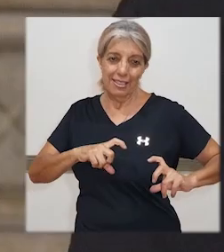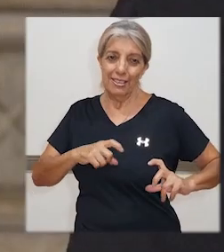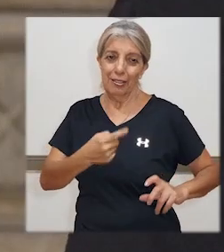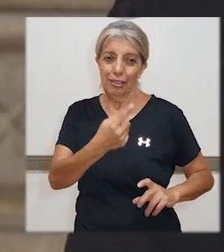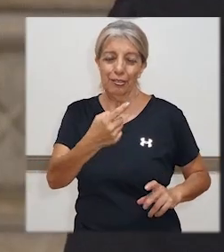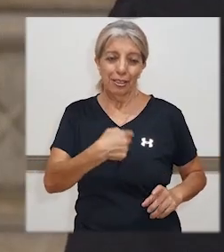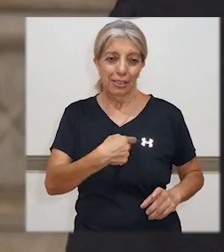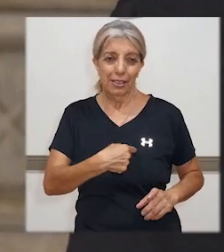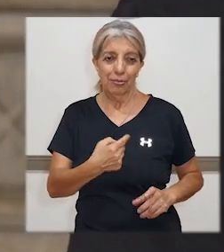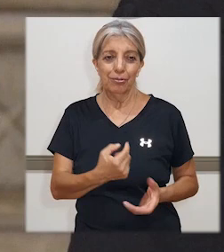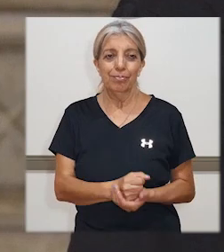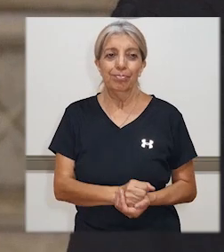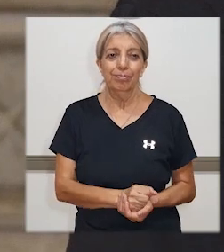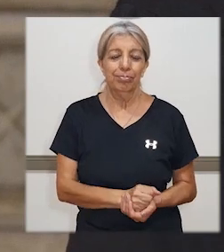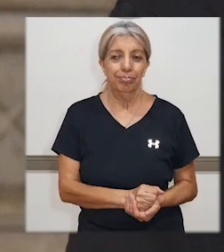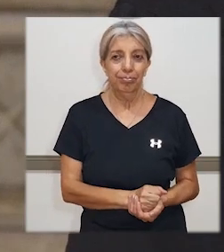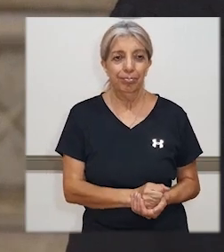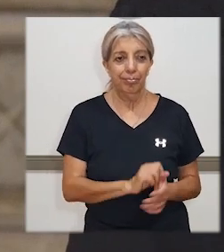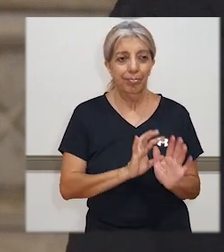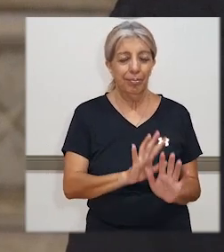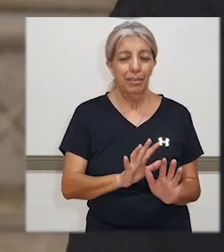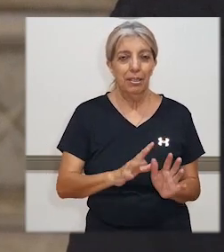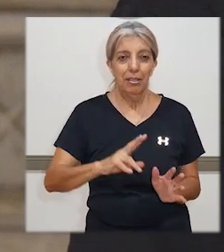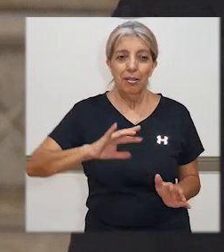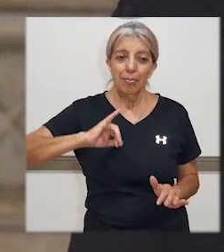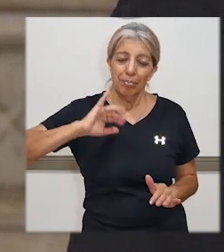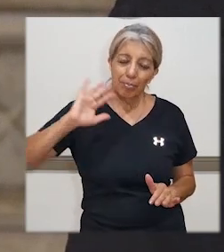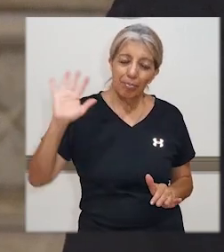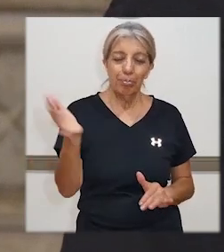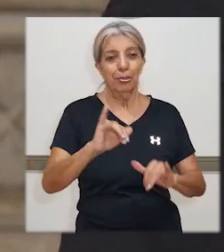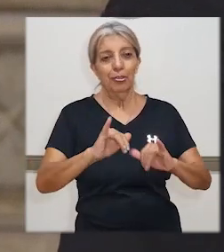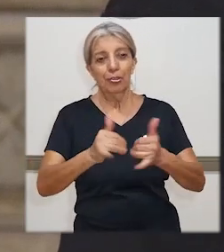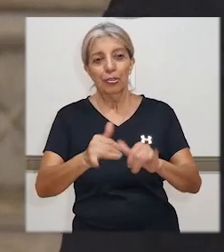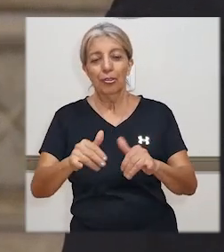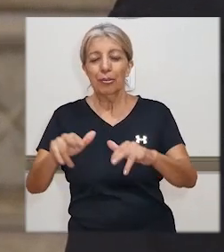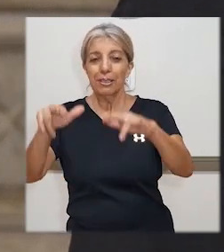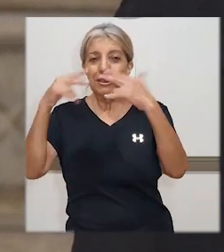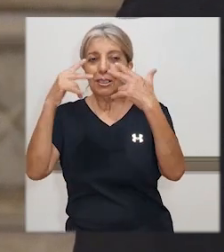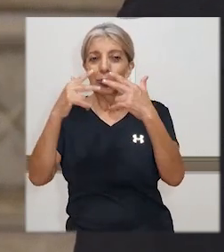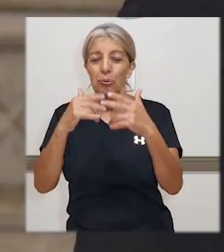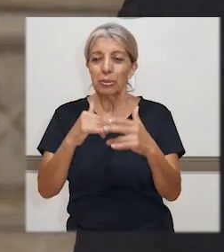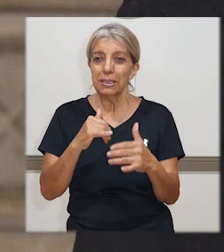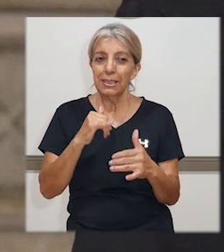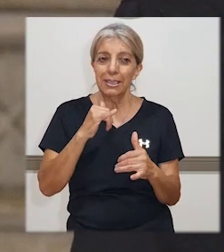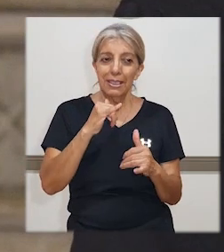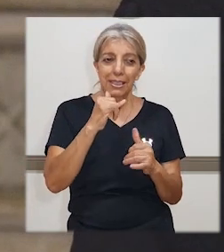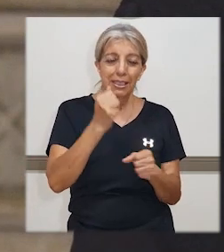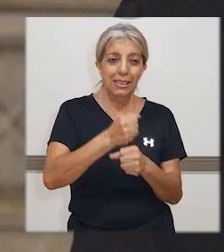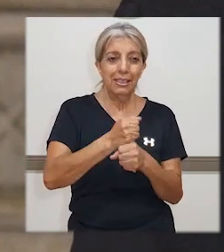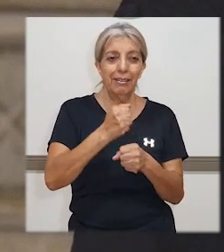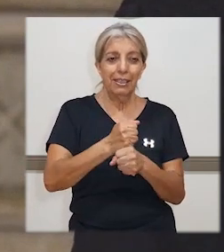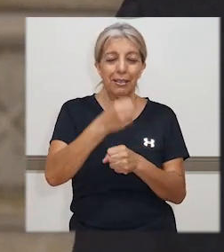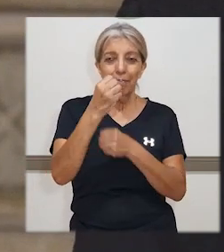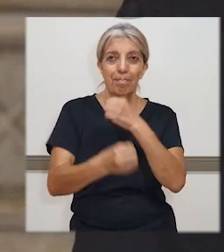corazón. Por todos los jóvenes, para que escuchen y respondan al llamado de Dios y así entreguen